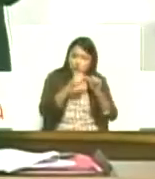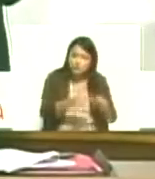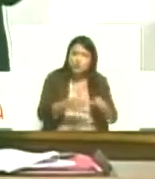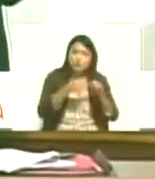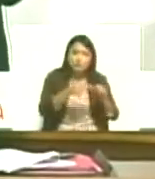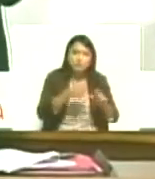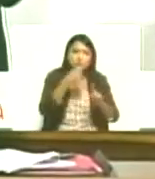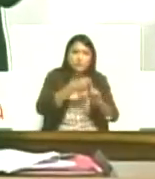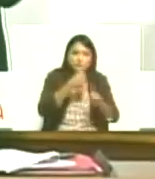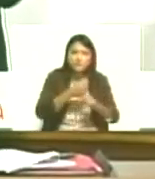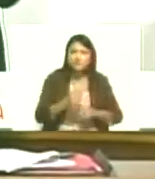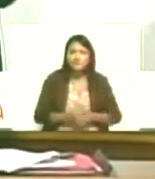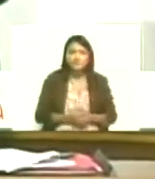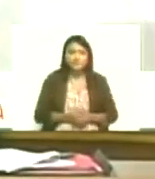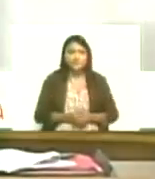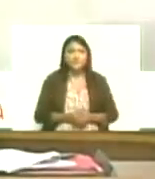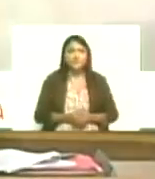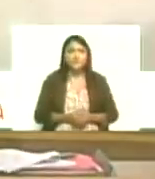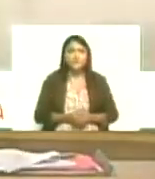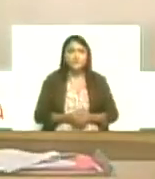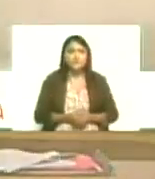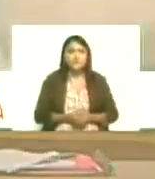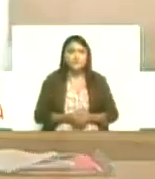Se llame